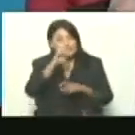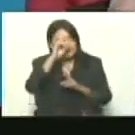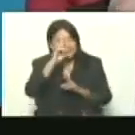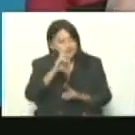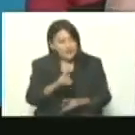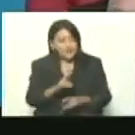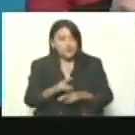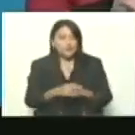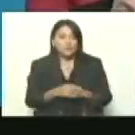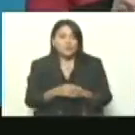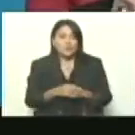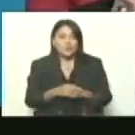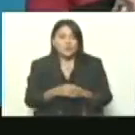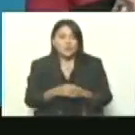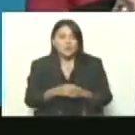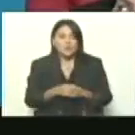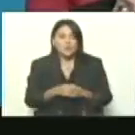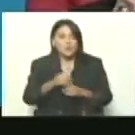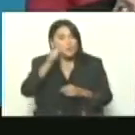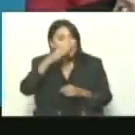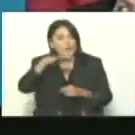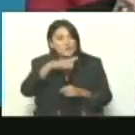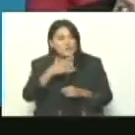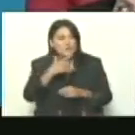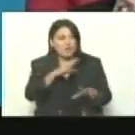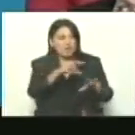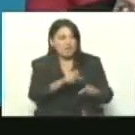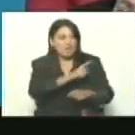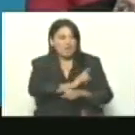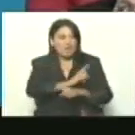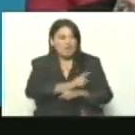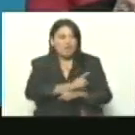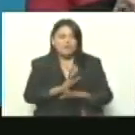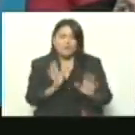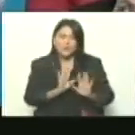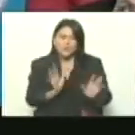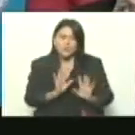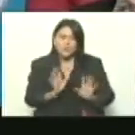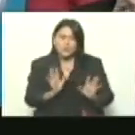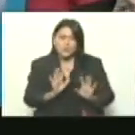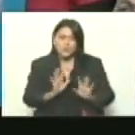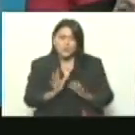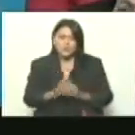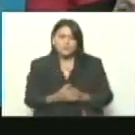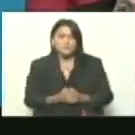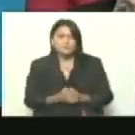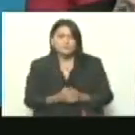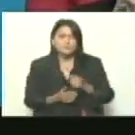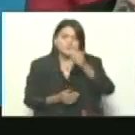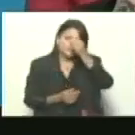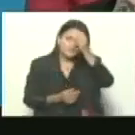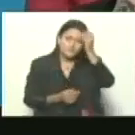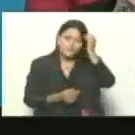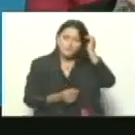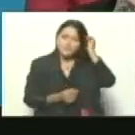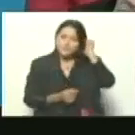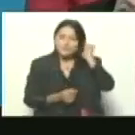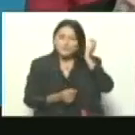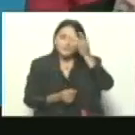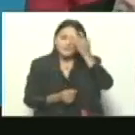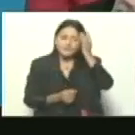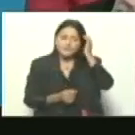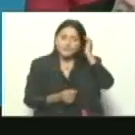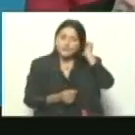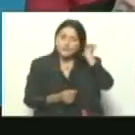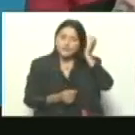la soberanía de los pueblos, y que no hablemos de un nuevo colonialismo. Tenemos que tener mucho cuidado con eso. Desde las visiones imperiales, desde las visiones del norte, siempre